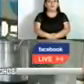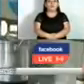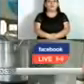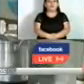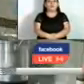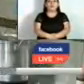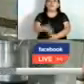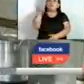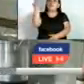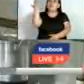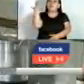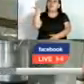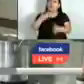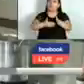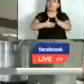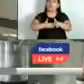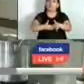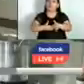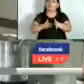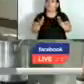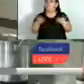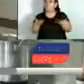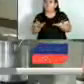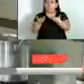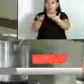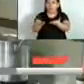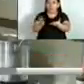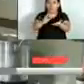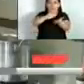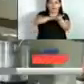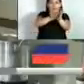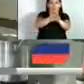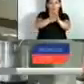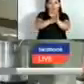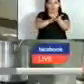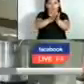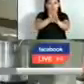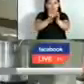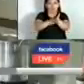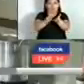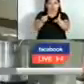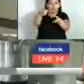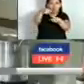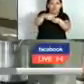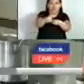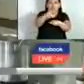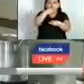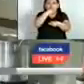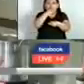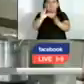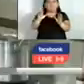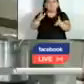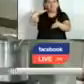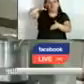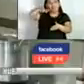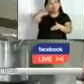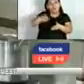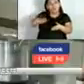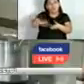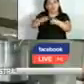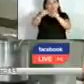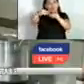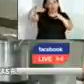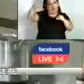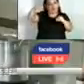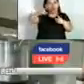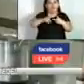Al inicio, lo que se servía era la tortilla con el quesillo en una hoja de plátano o de chahuite.